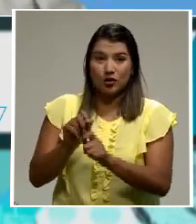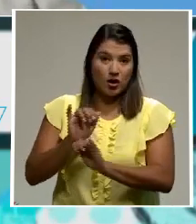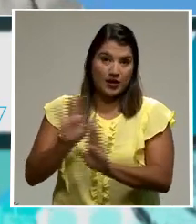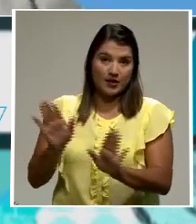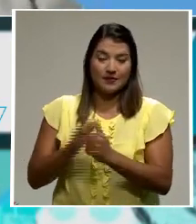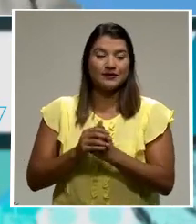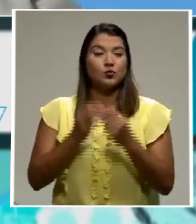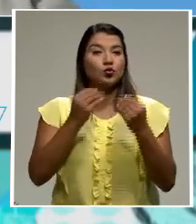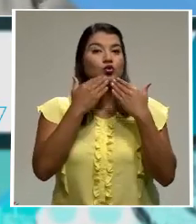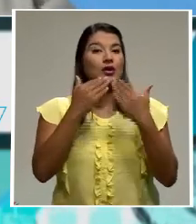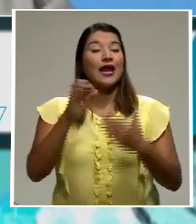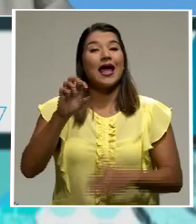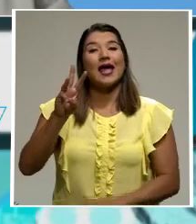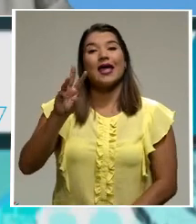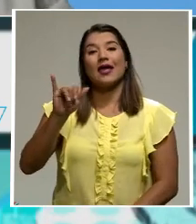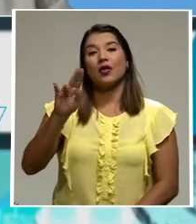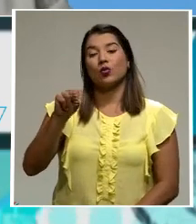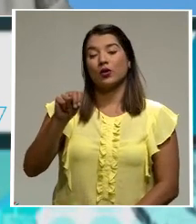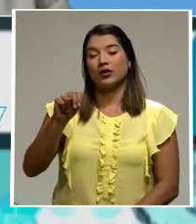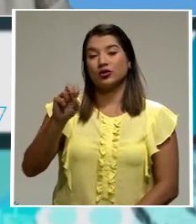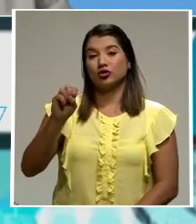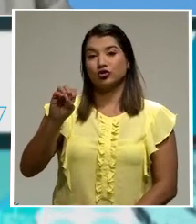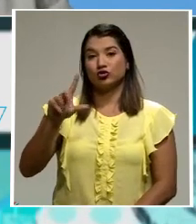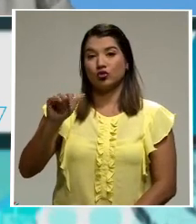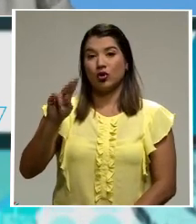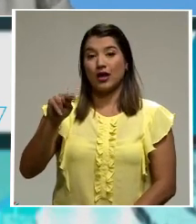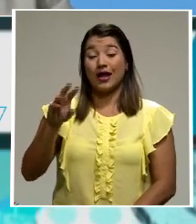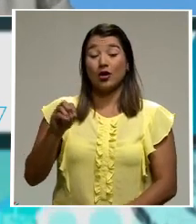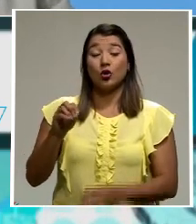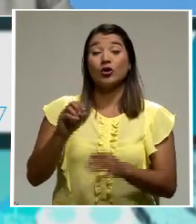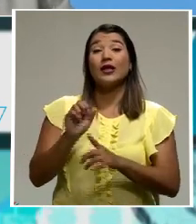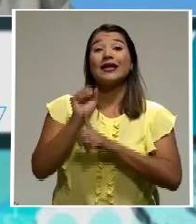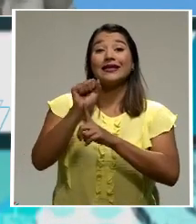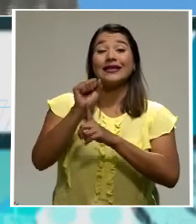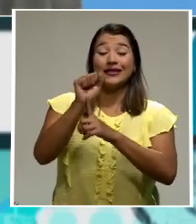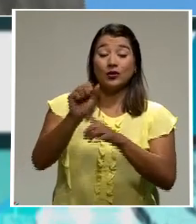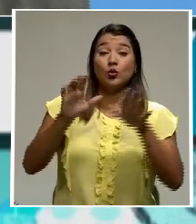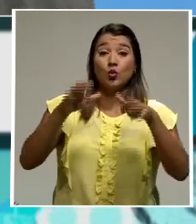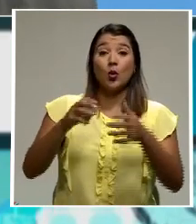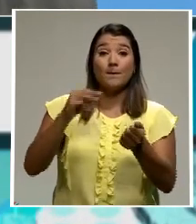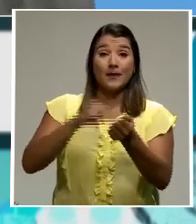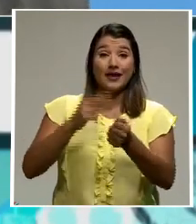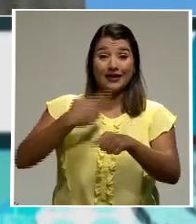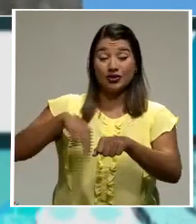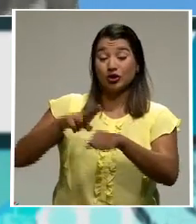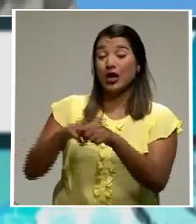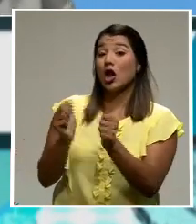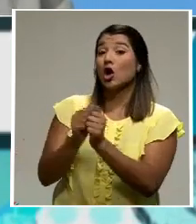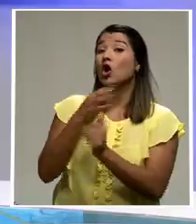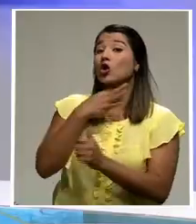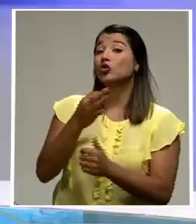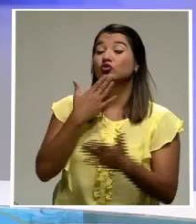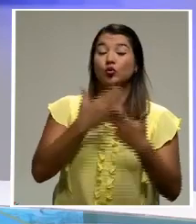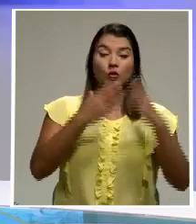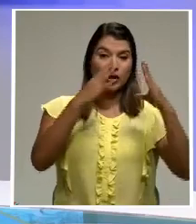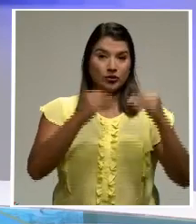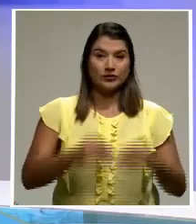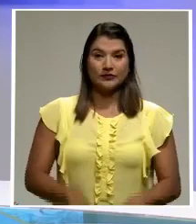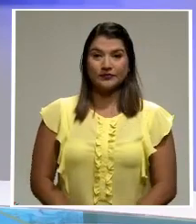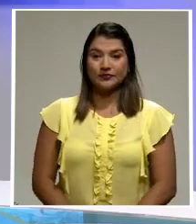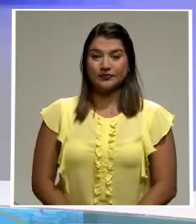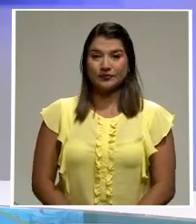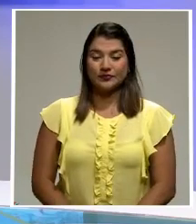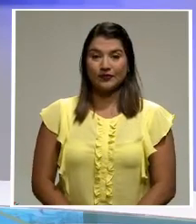gracias, don Edwin Solano, de la Unión Médica Nacional. Con mucho gusto. Buenas noches.